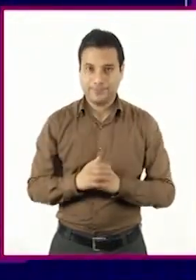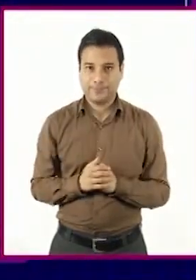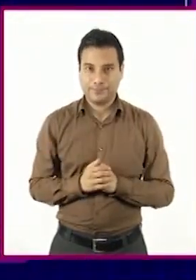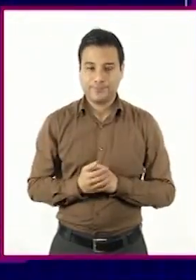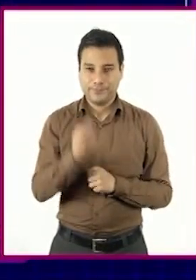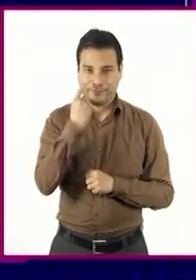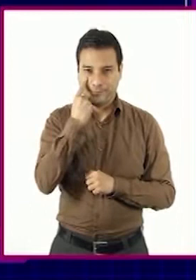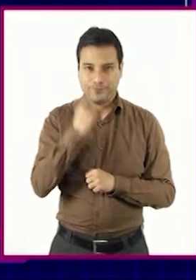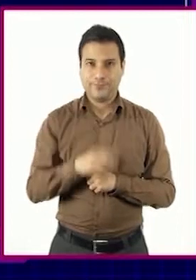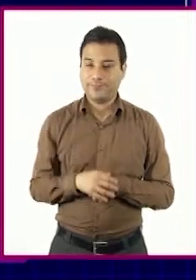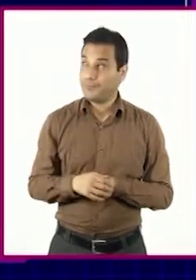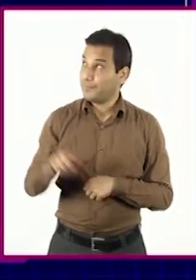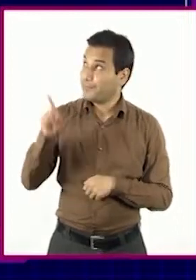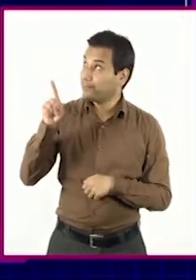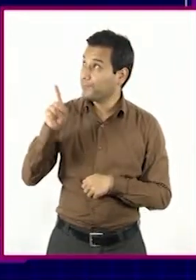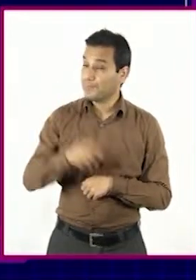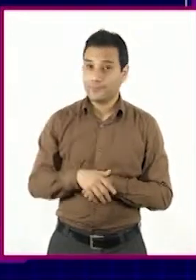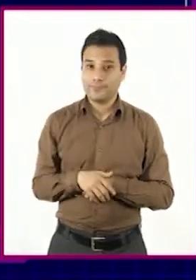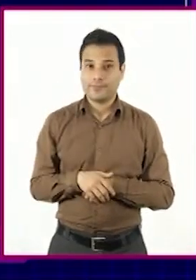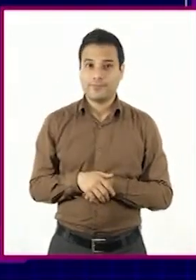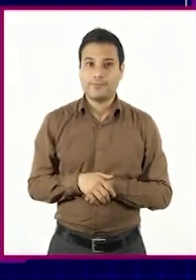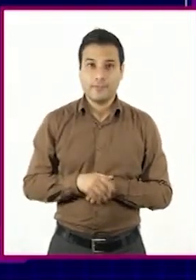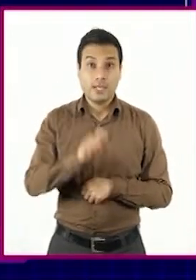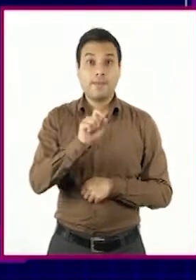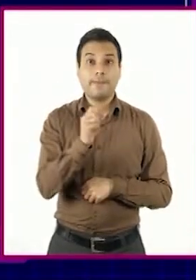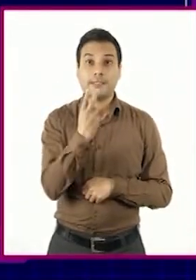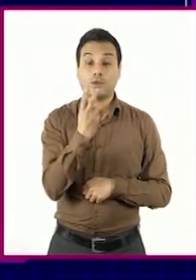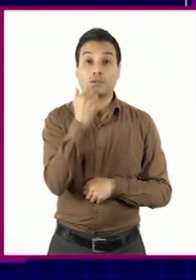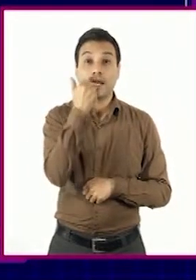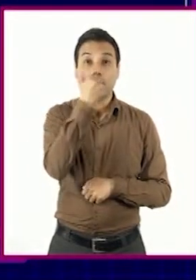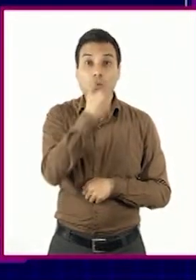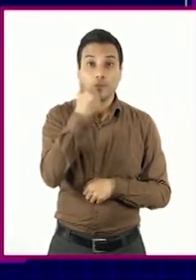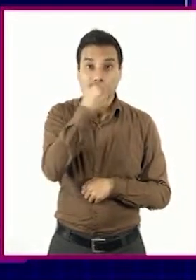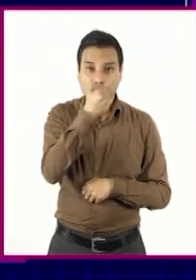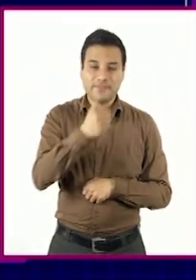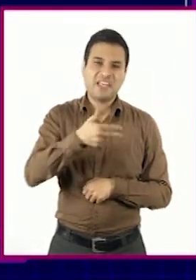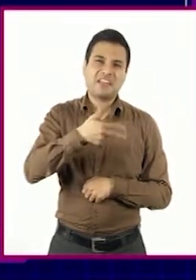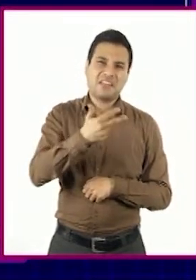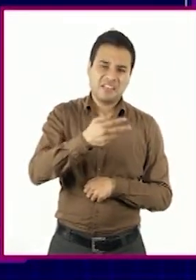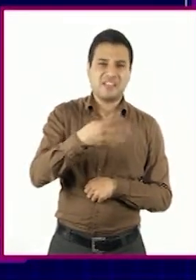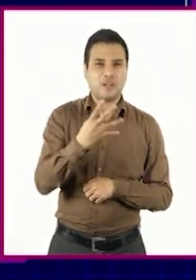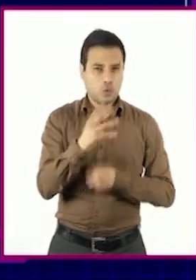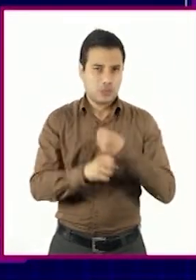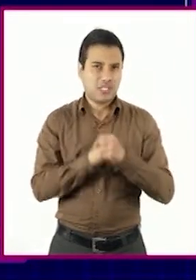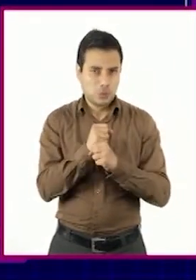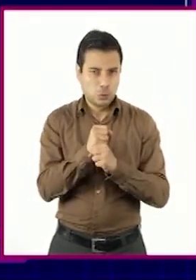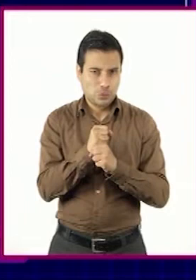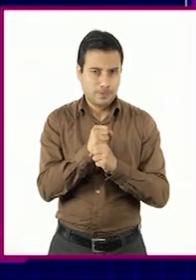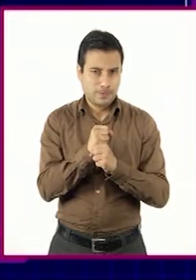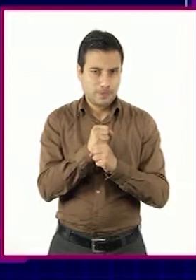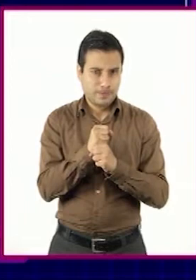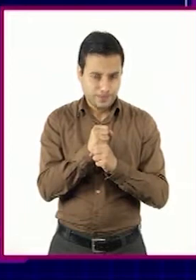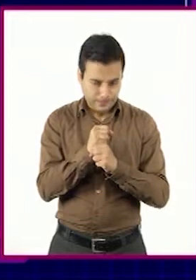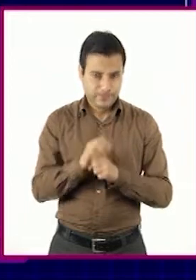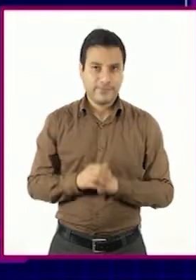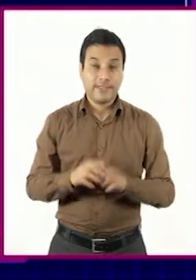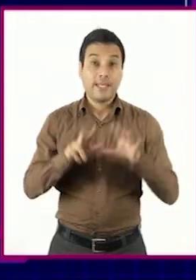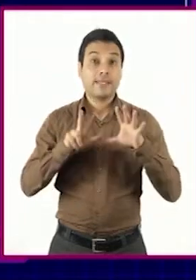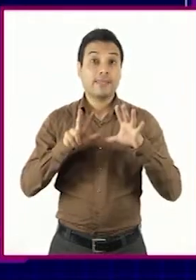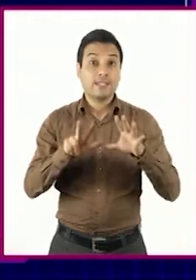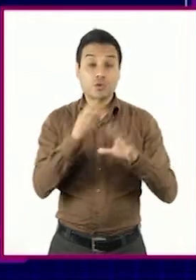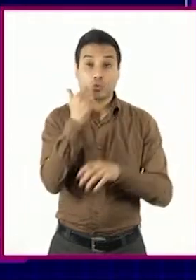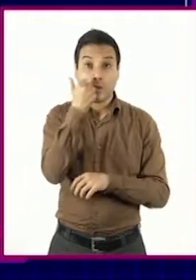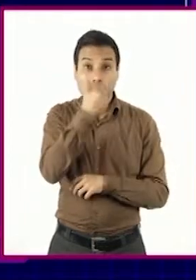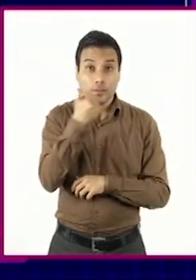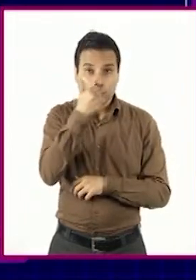de frecuencias se anotan los 22 alumnos con 13 o 14 años y los 18 alumnos